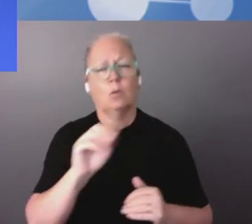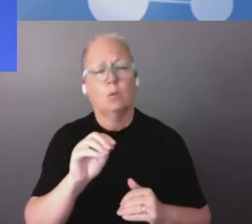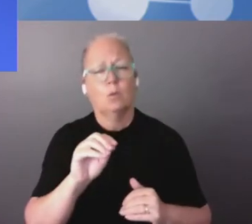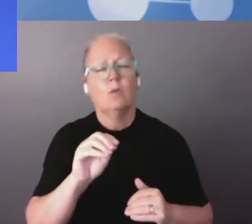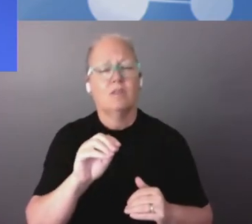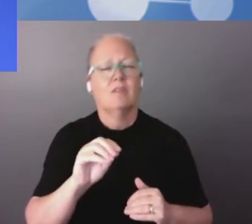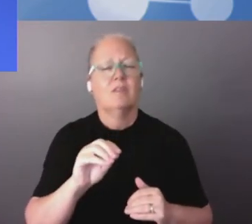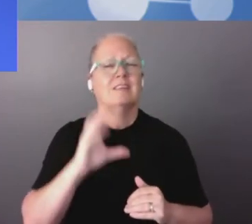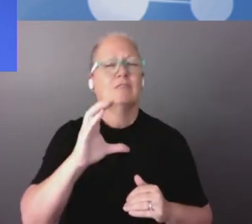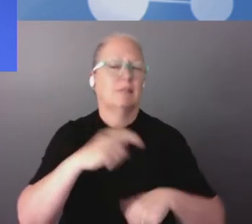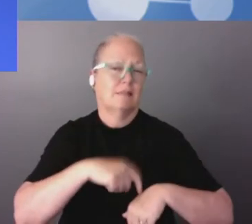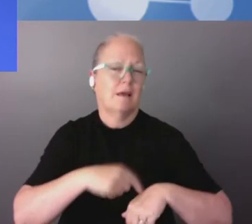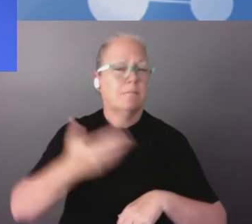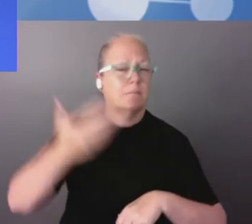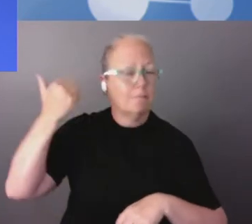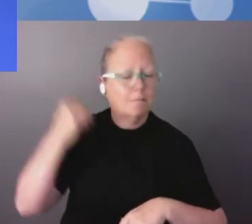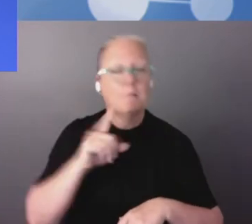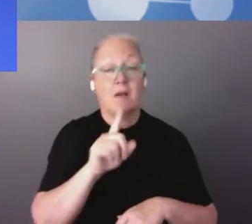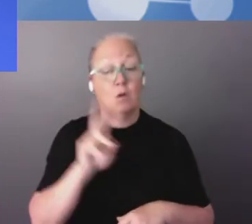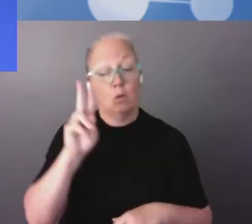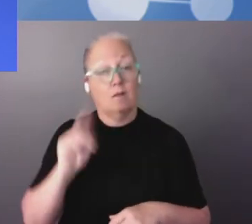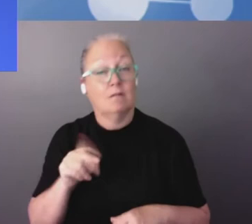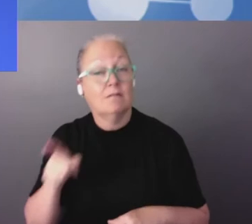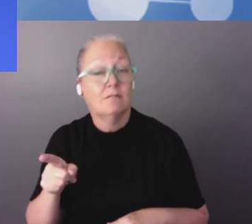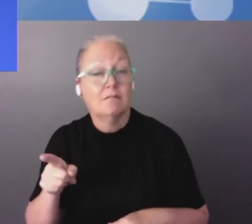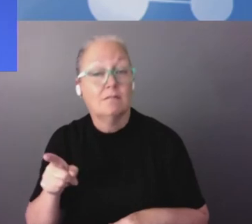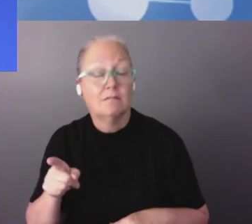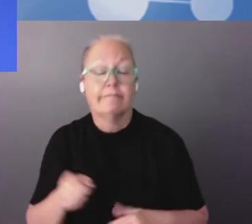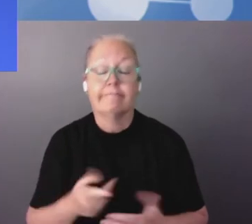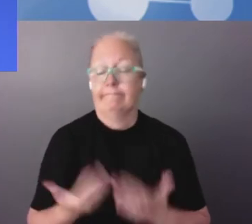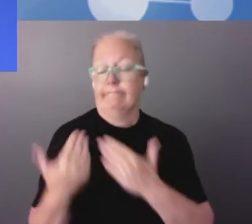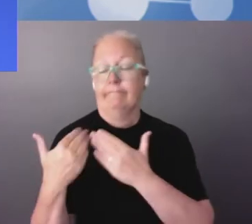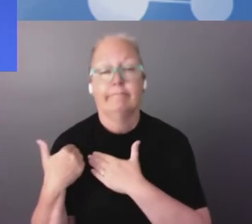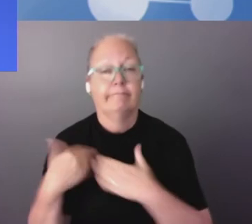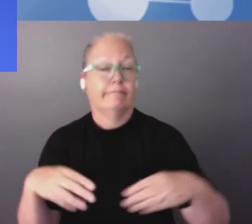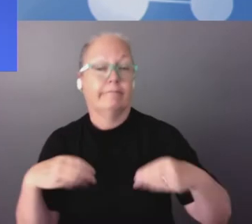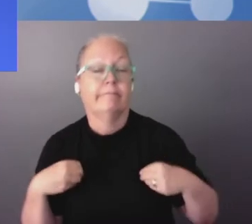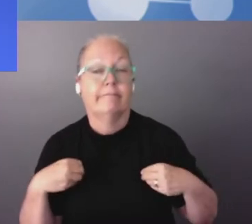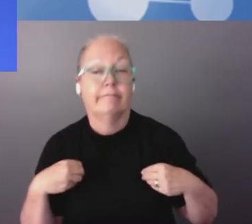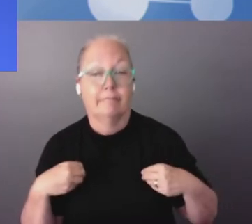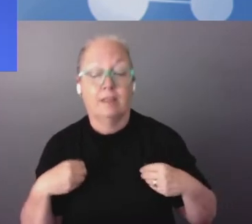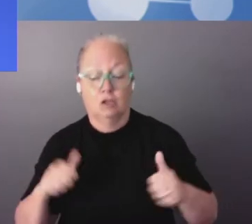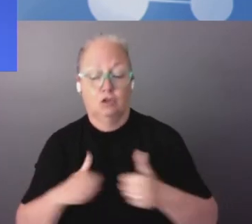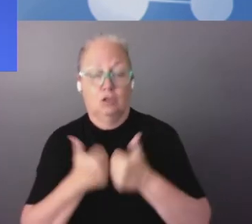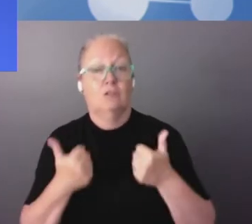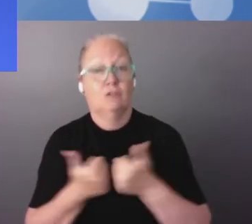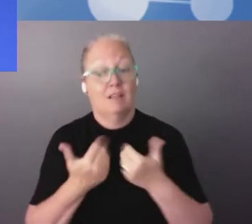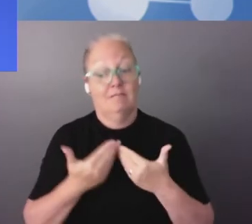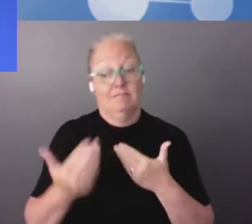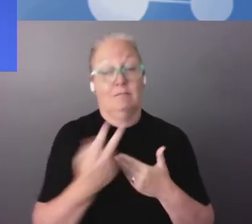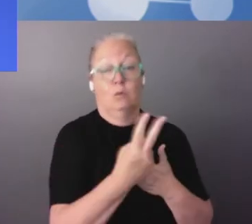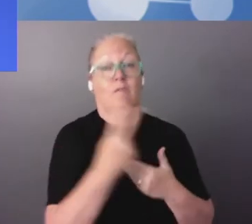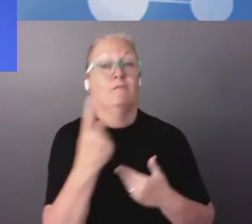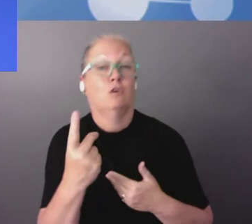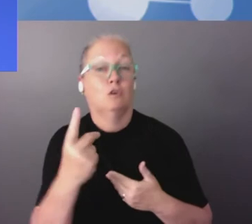la ONU también va a hacer frente a los desafíos propios del siglo XXI. Y uno de dichos desafíos, uno de